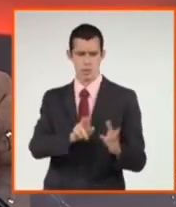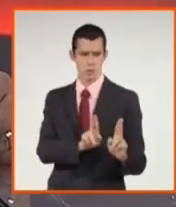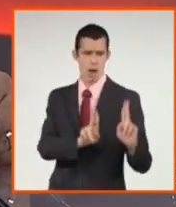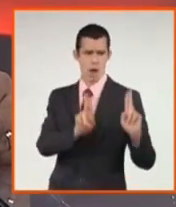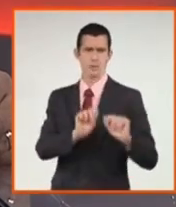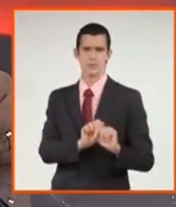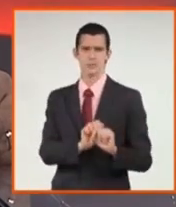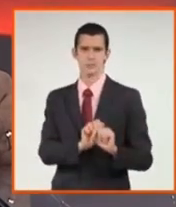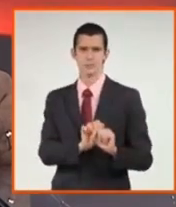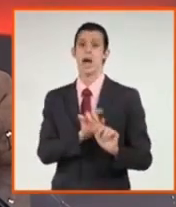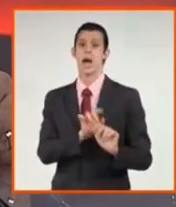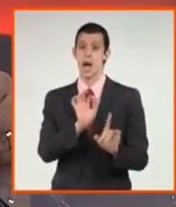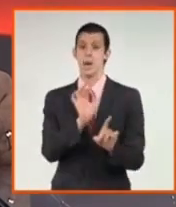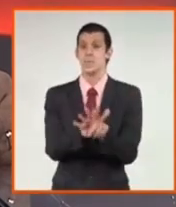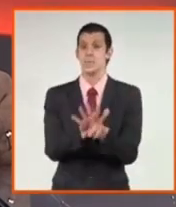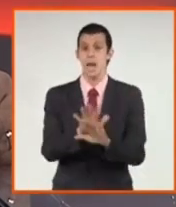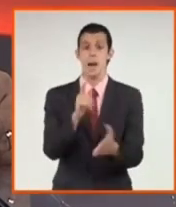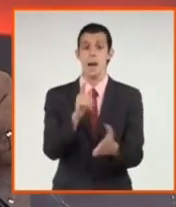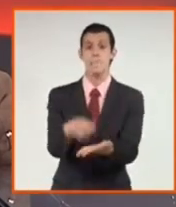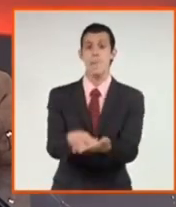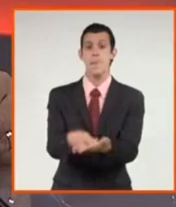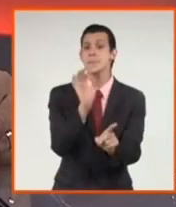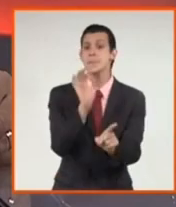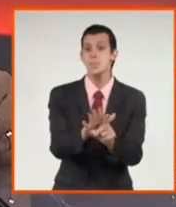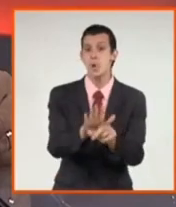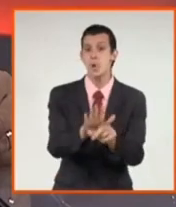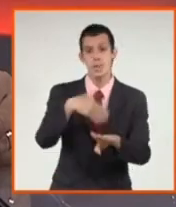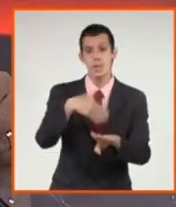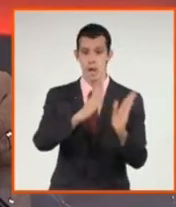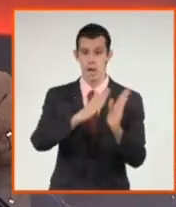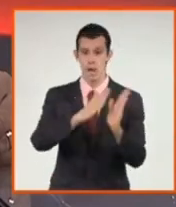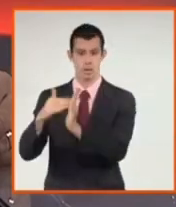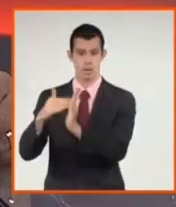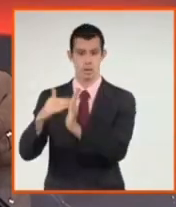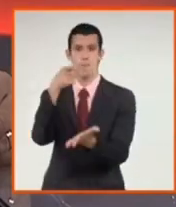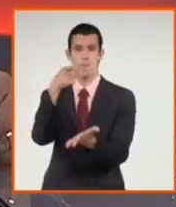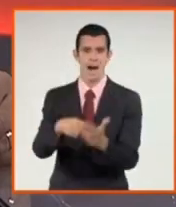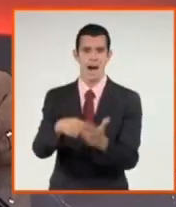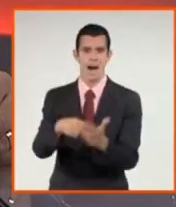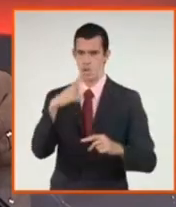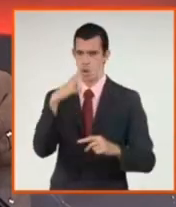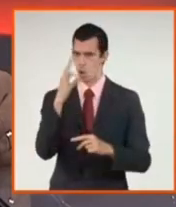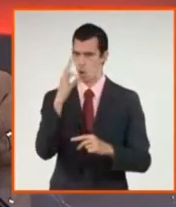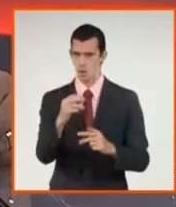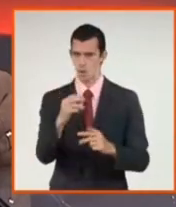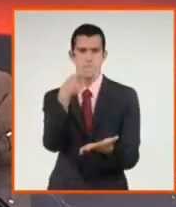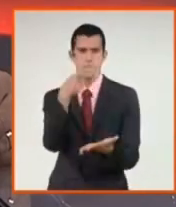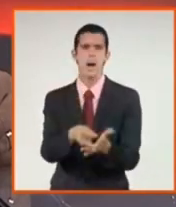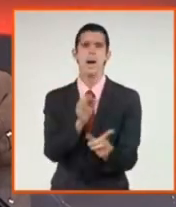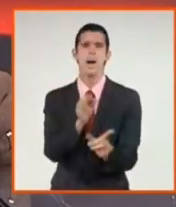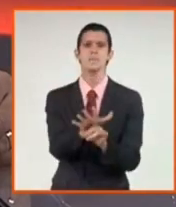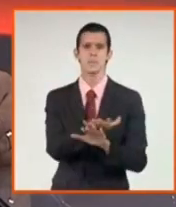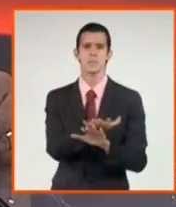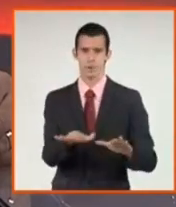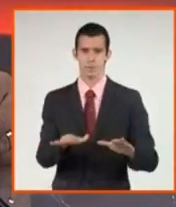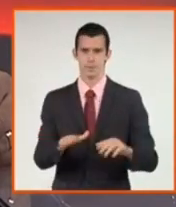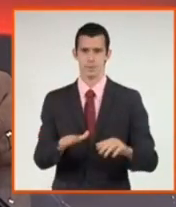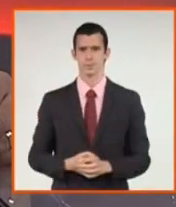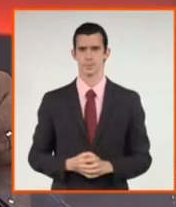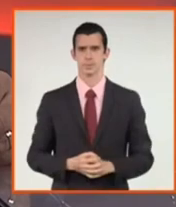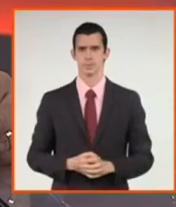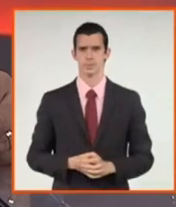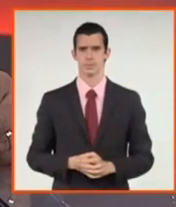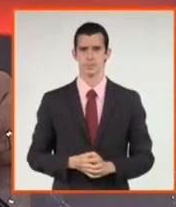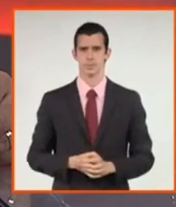los beneficios en la facturación siguiente al mes cuando hace la contratación en la facturación siguiente y empieza a recibirlos